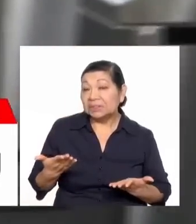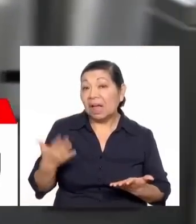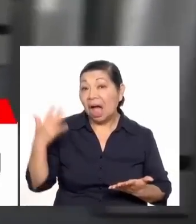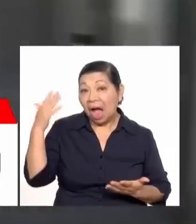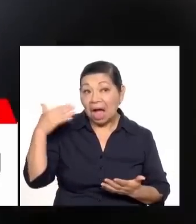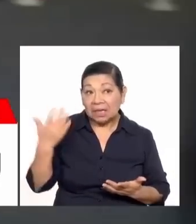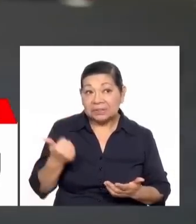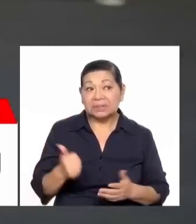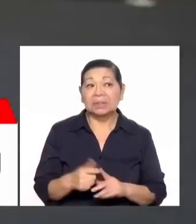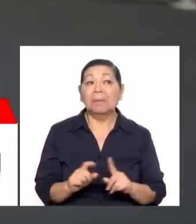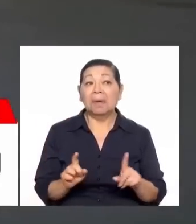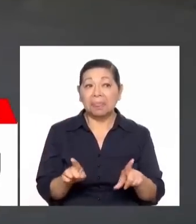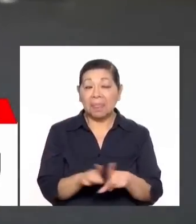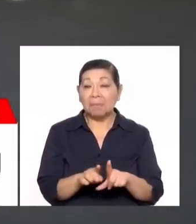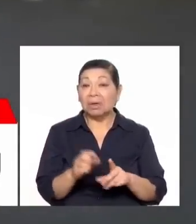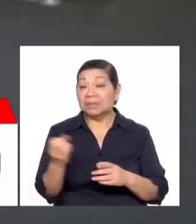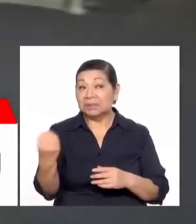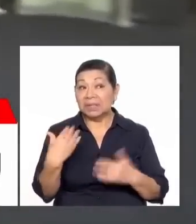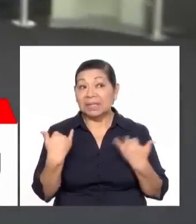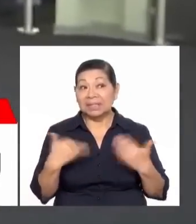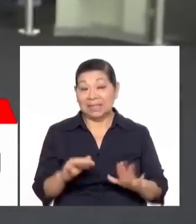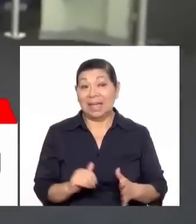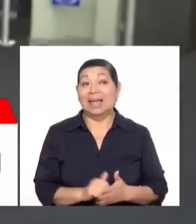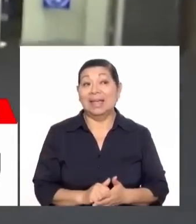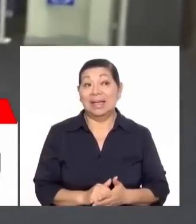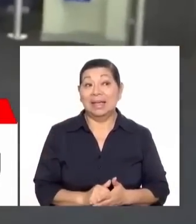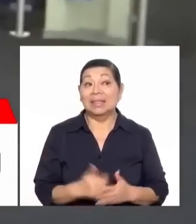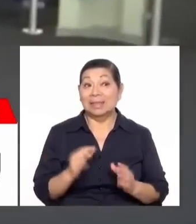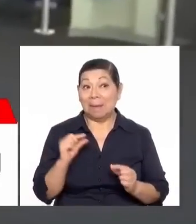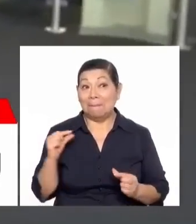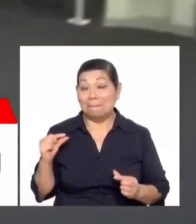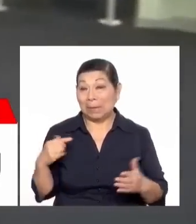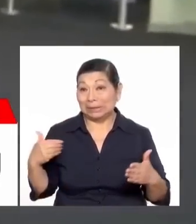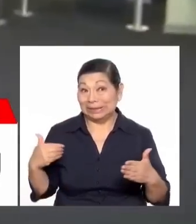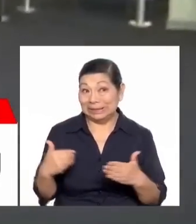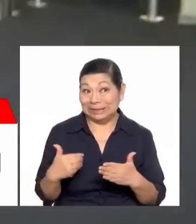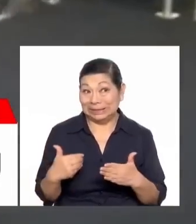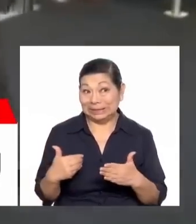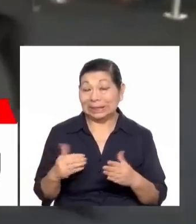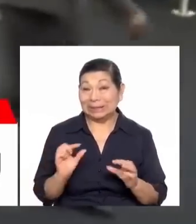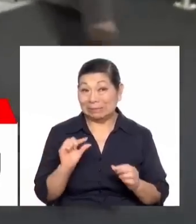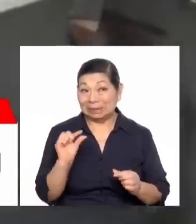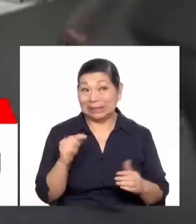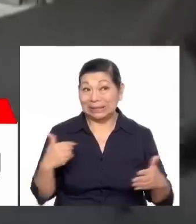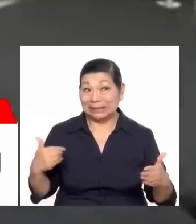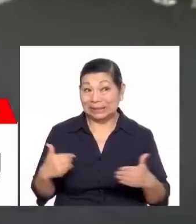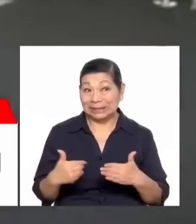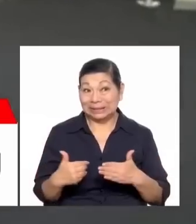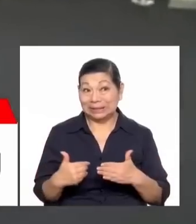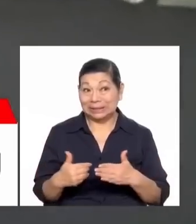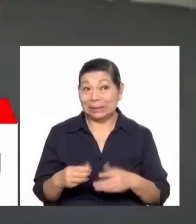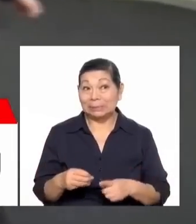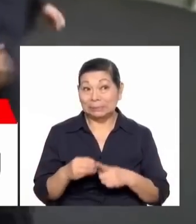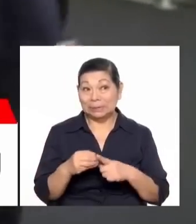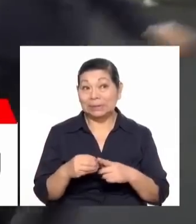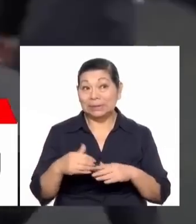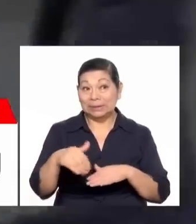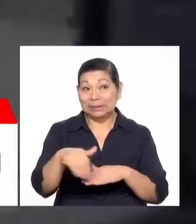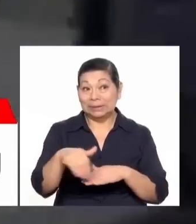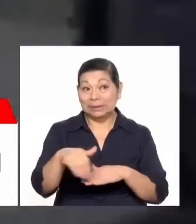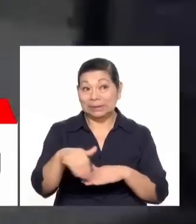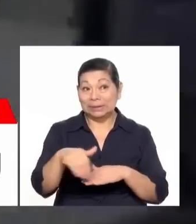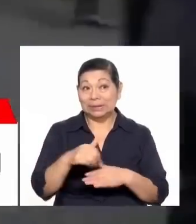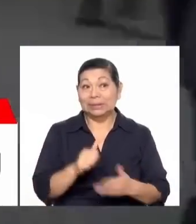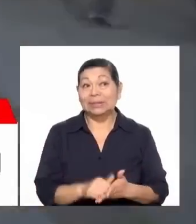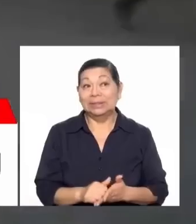van llegando. Y ya nos informan que la presidenta está cerca, muy cerca, a lo que es la puerta principal de